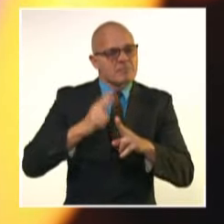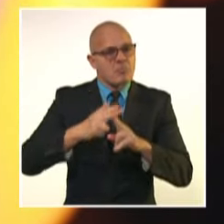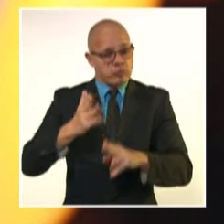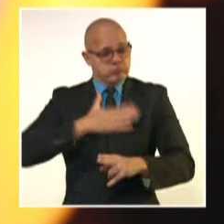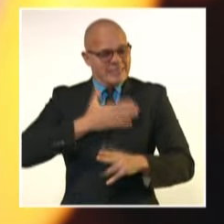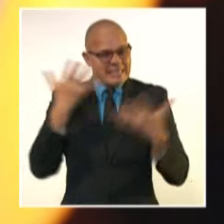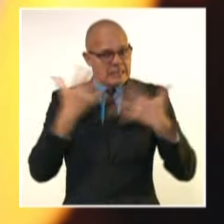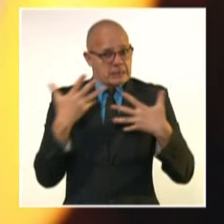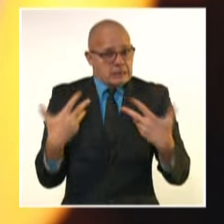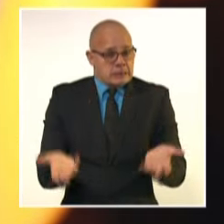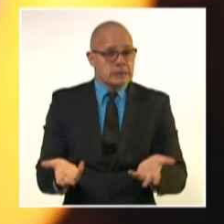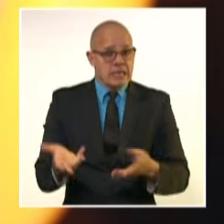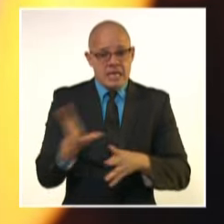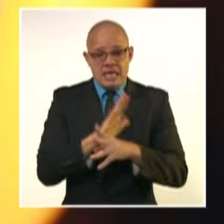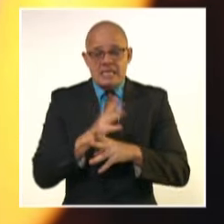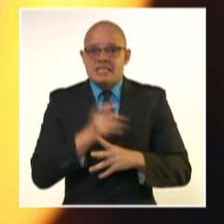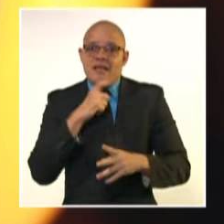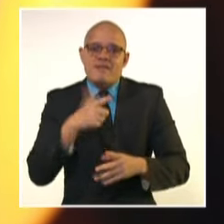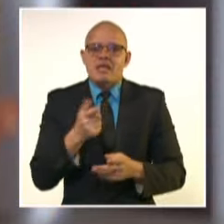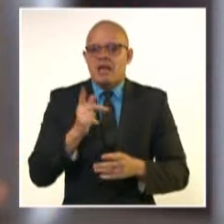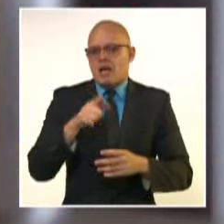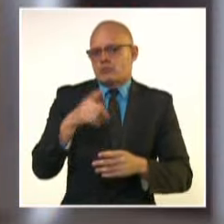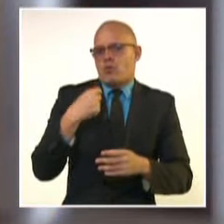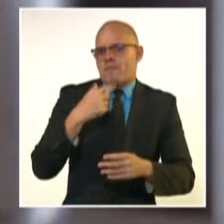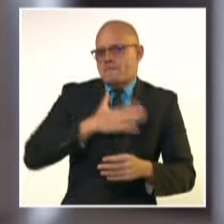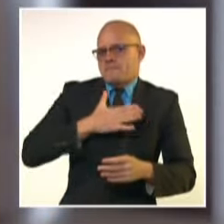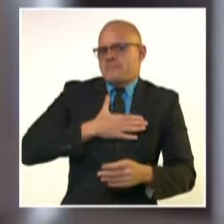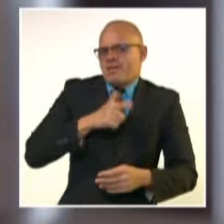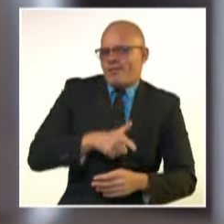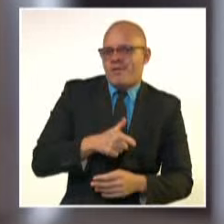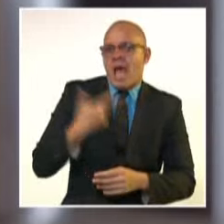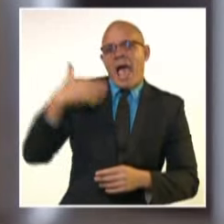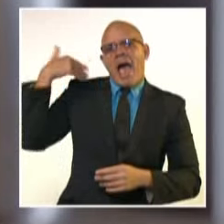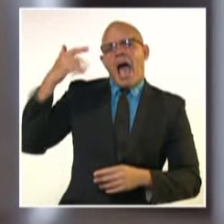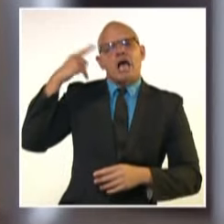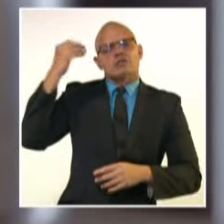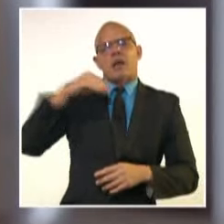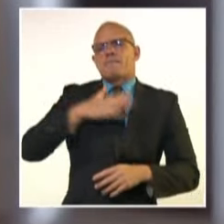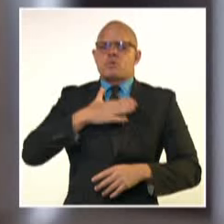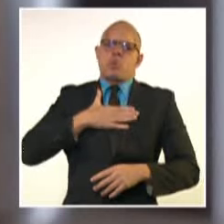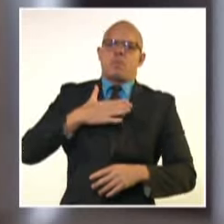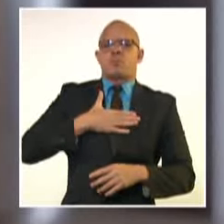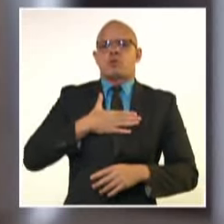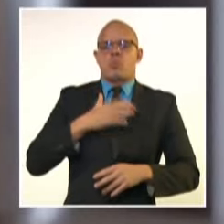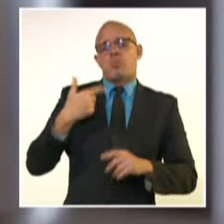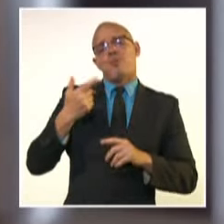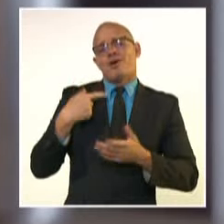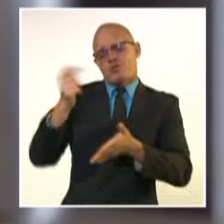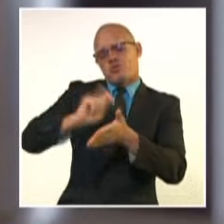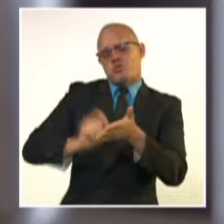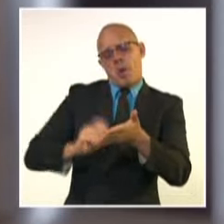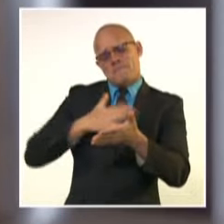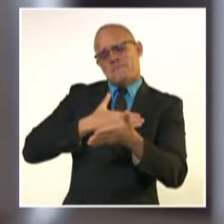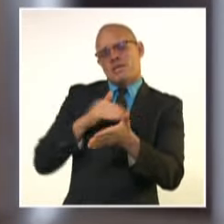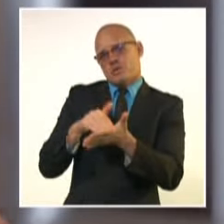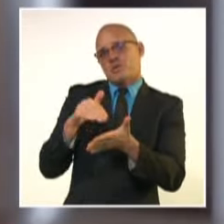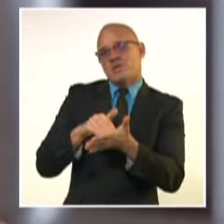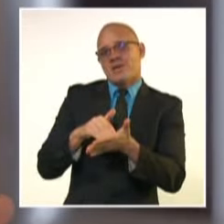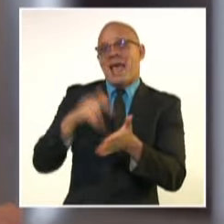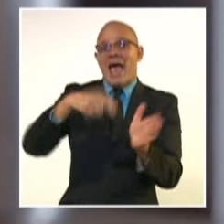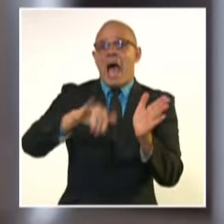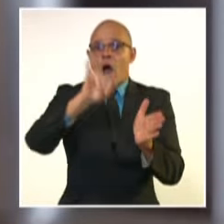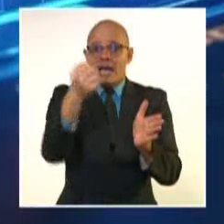que consideramos autoría. Pensamos que lo teníamos claro durante tantos años y ahora nos lo tenemos que volver a preguntar, y